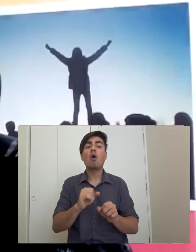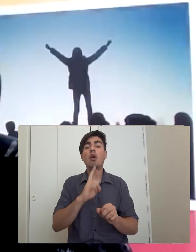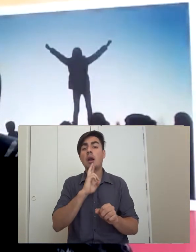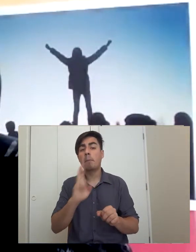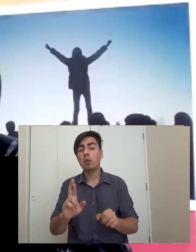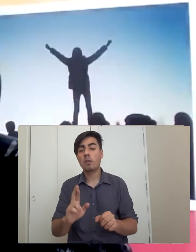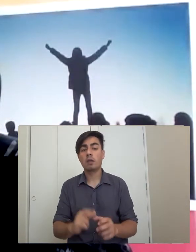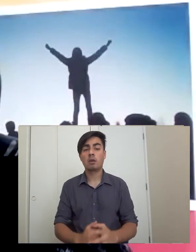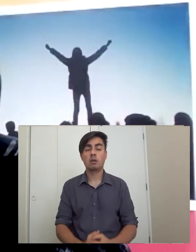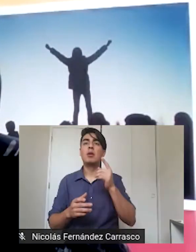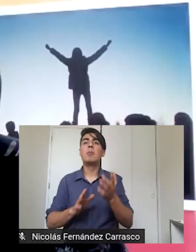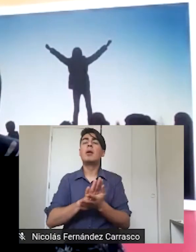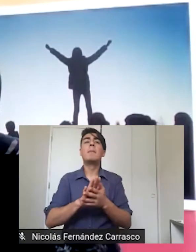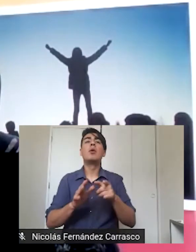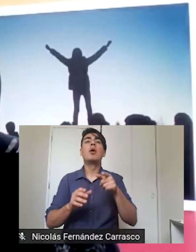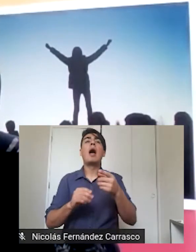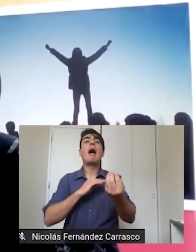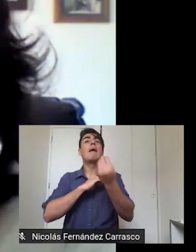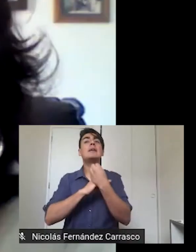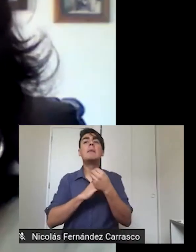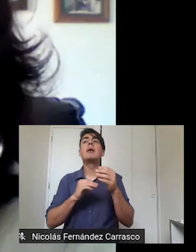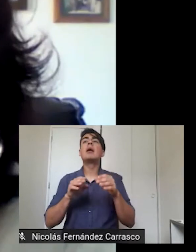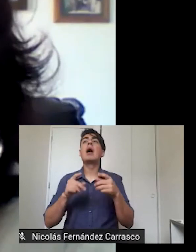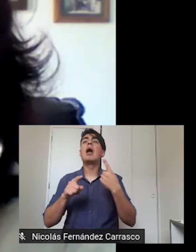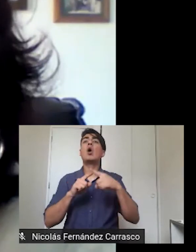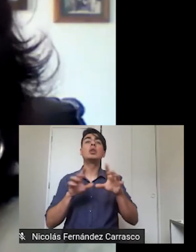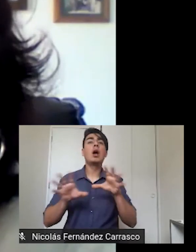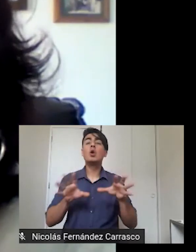responda. Gracias, Anita.